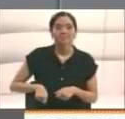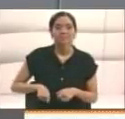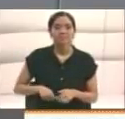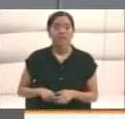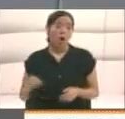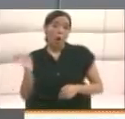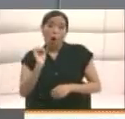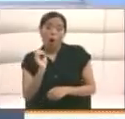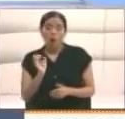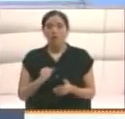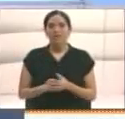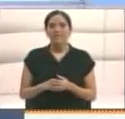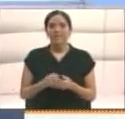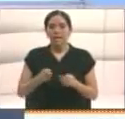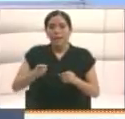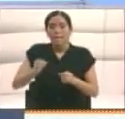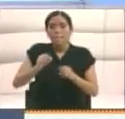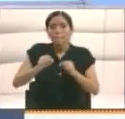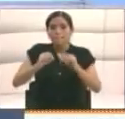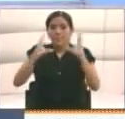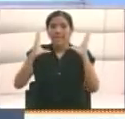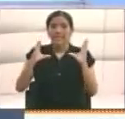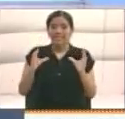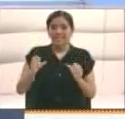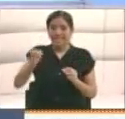O que si prendes el gas, no prendes la luz.